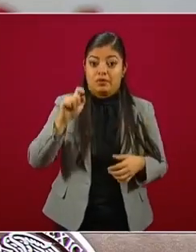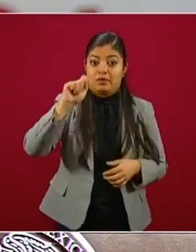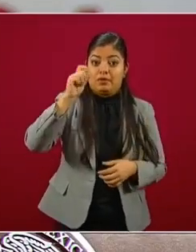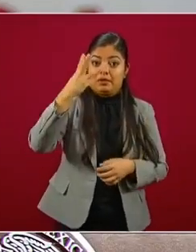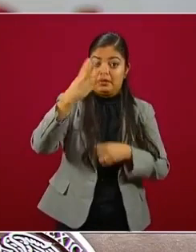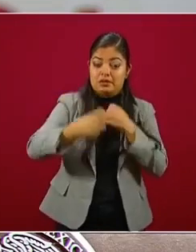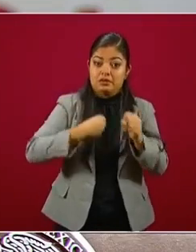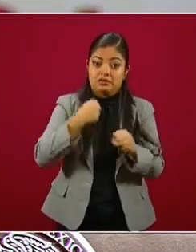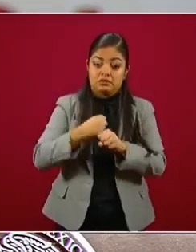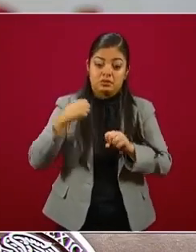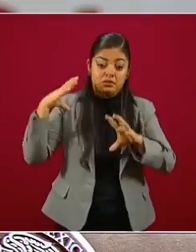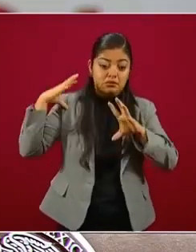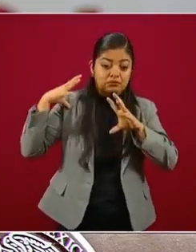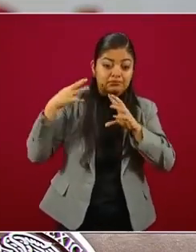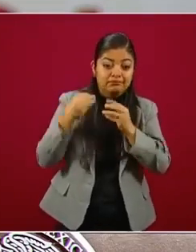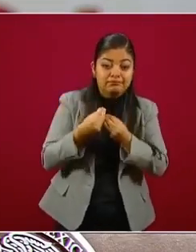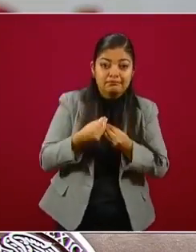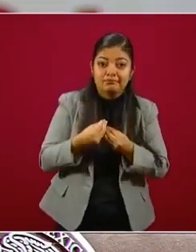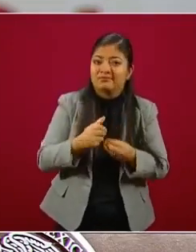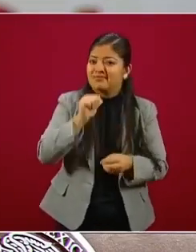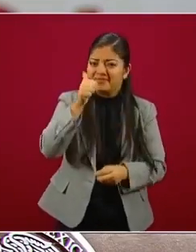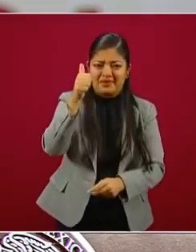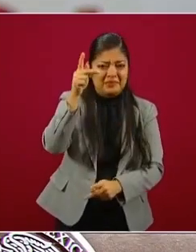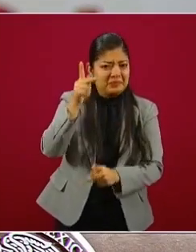años ininterrumpidos,